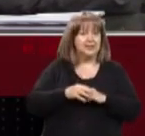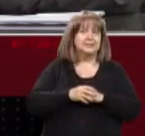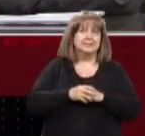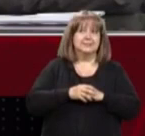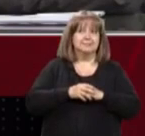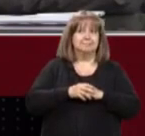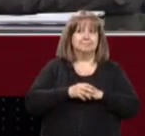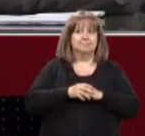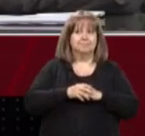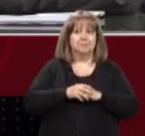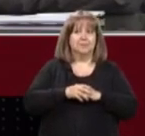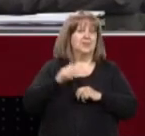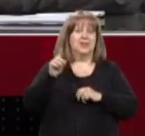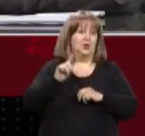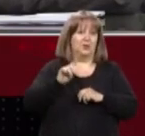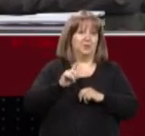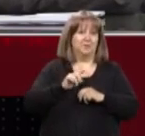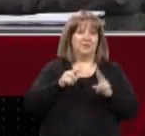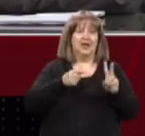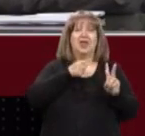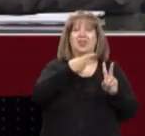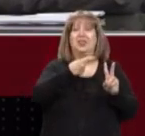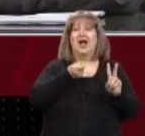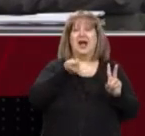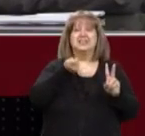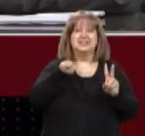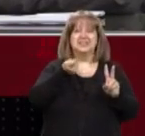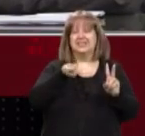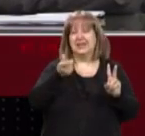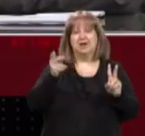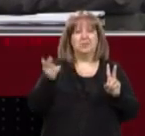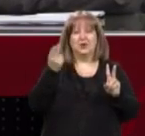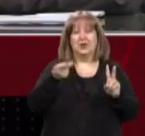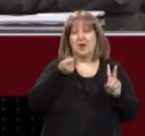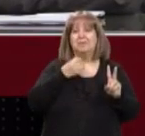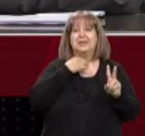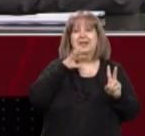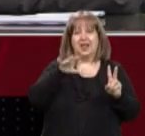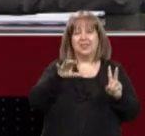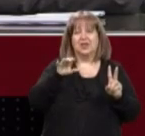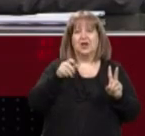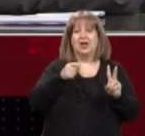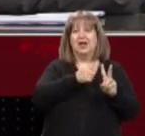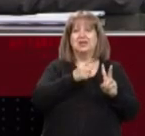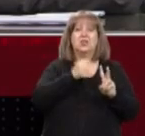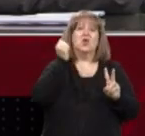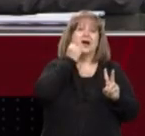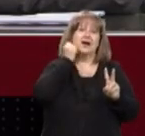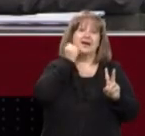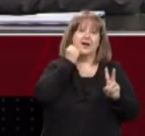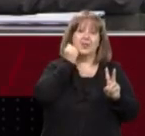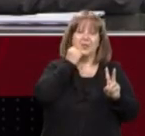podés, no podés creerle a una asesina sin. Ahí te das cuenta del grado de cinismo